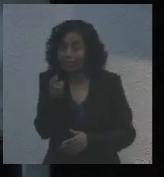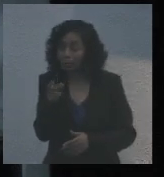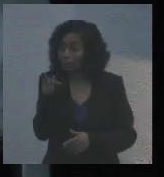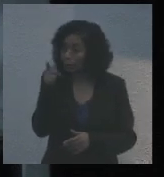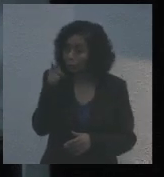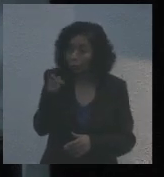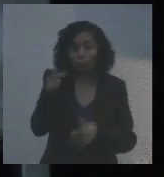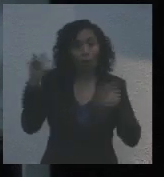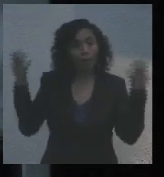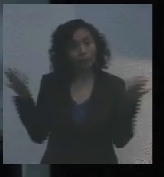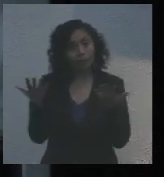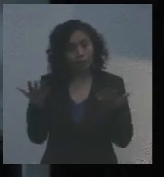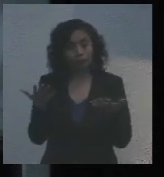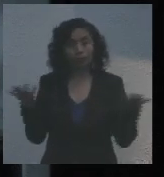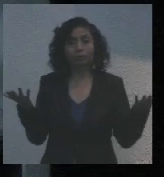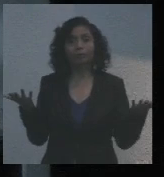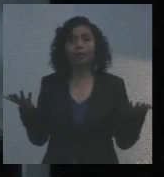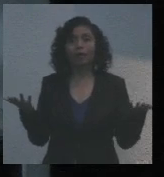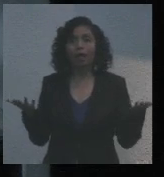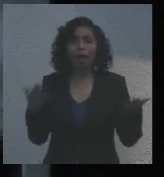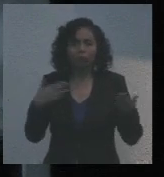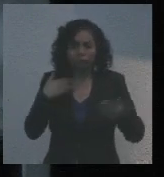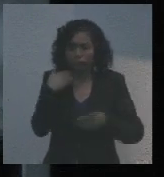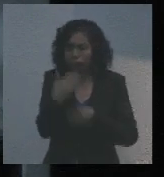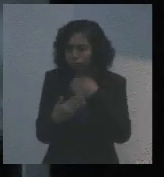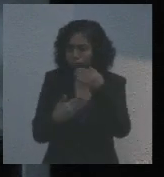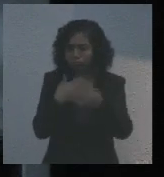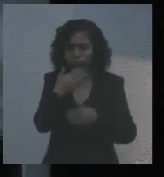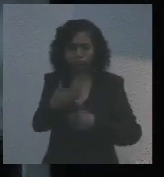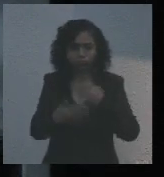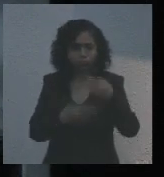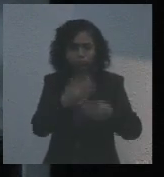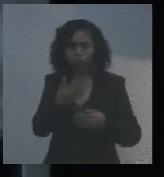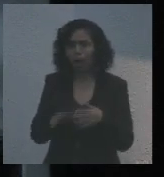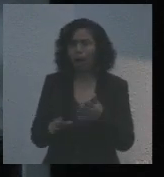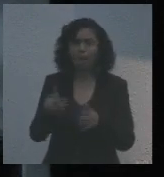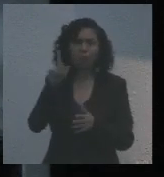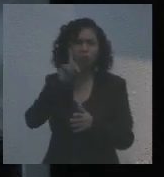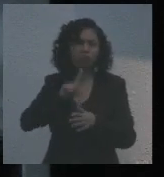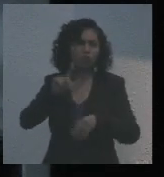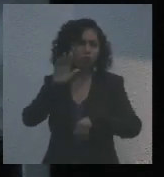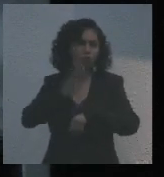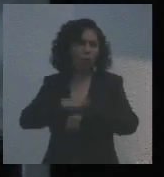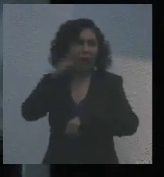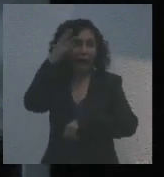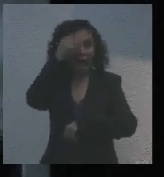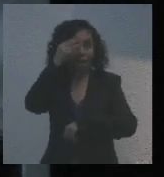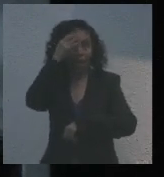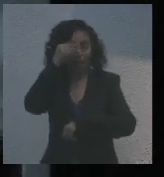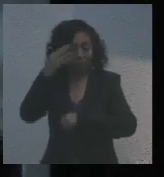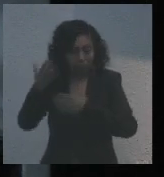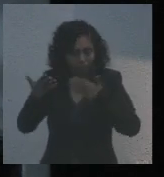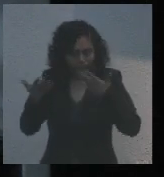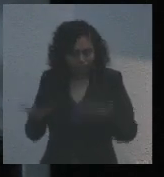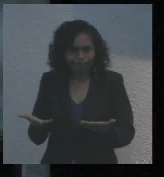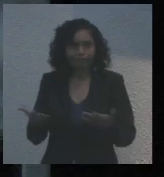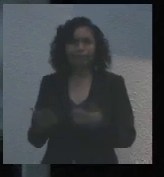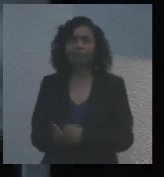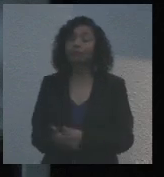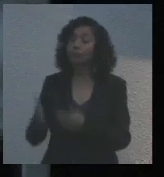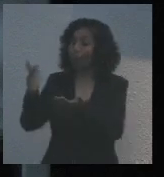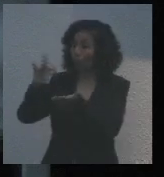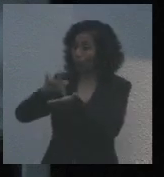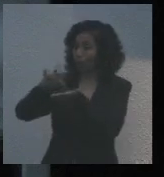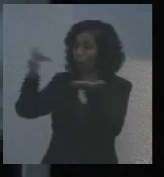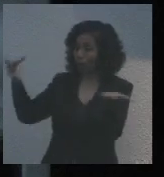hecho para garantizar múltiples relevos en cada aprendiz que nos dejas Gracias